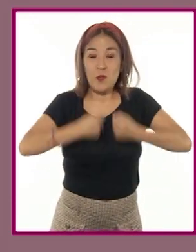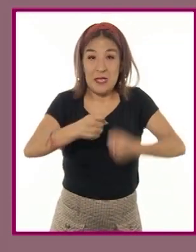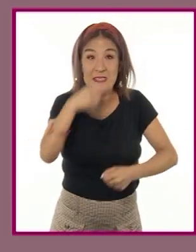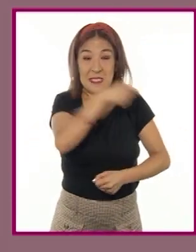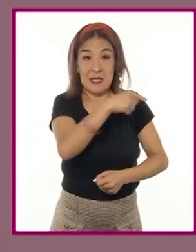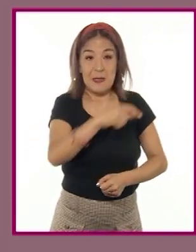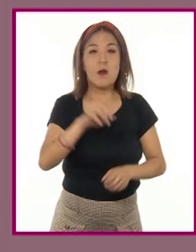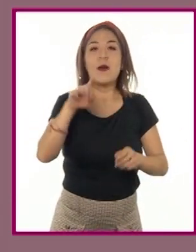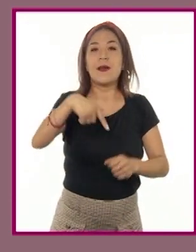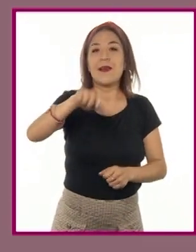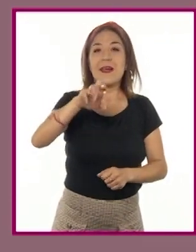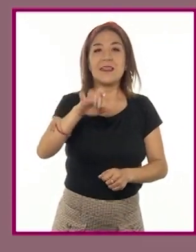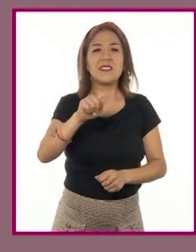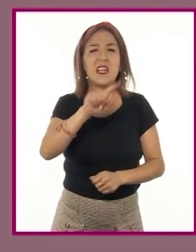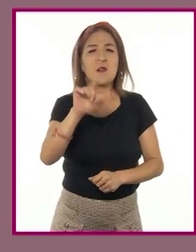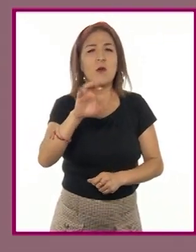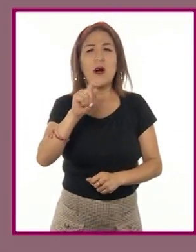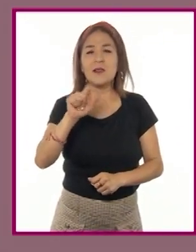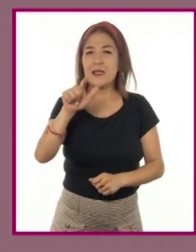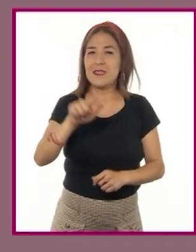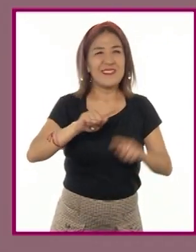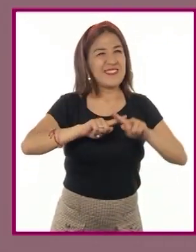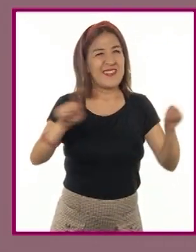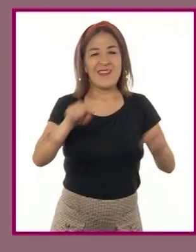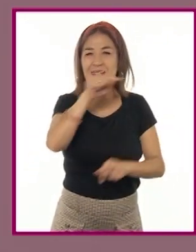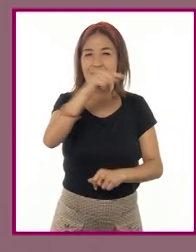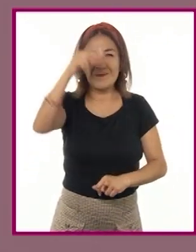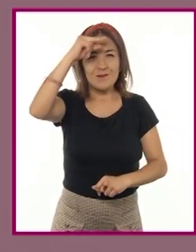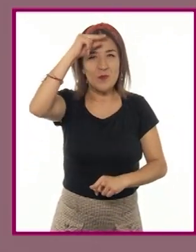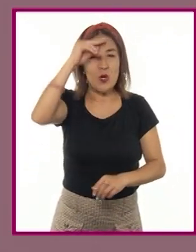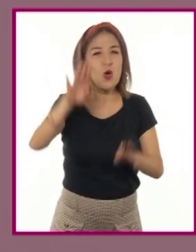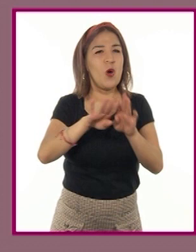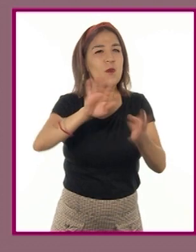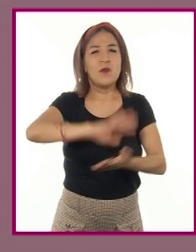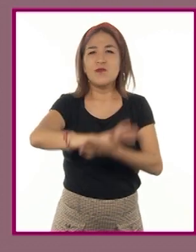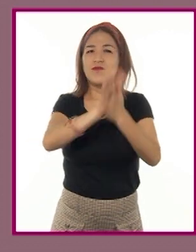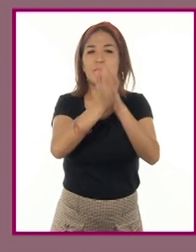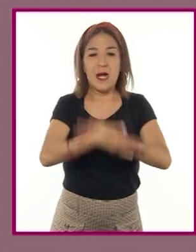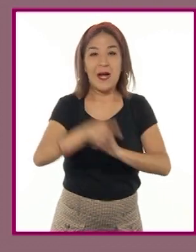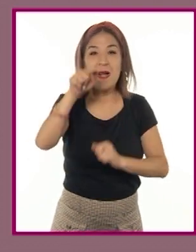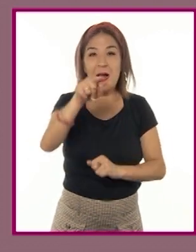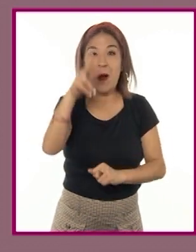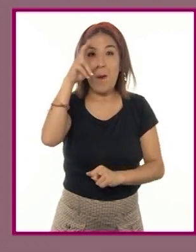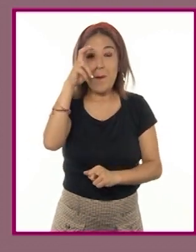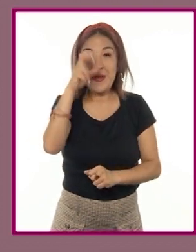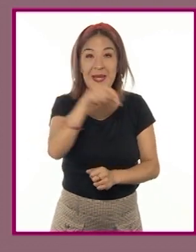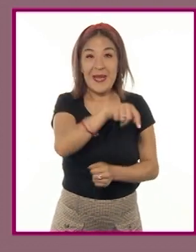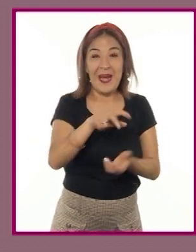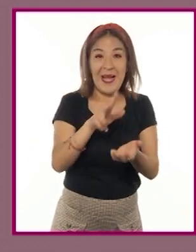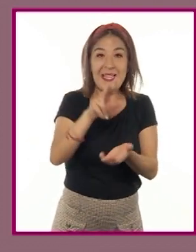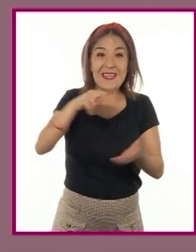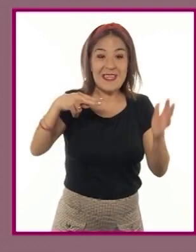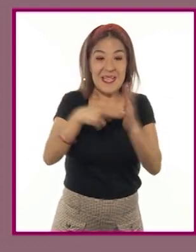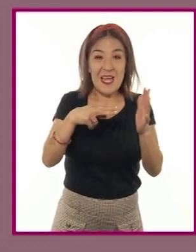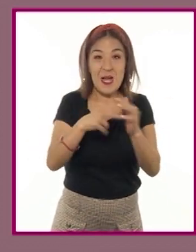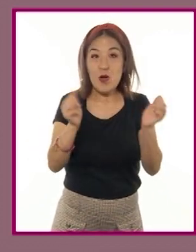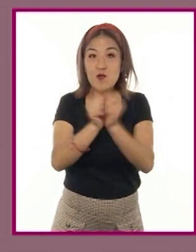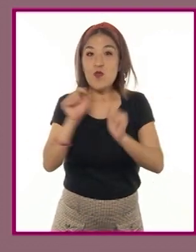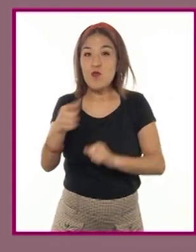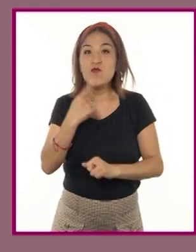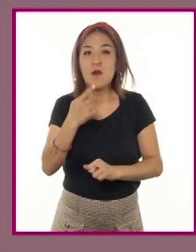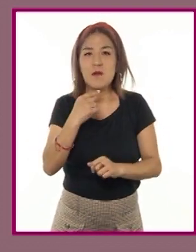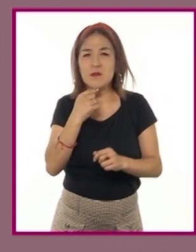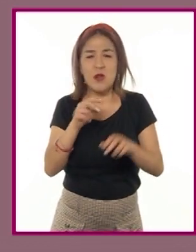Quetzalcóatl decidió utilizar algo más, la inteligencia. Se transformó en una pequeña hormiga negra y en compañía de una hormiga roja se encaminó hacia